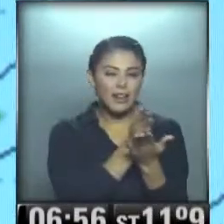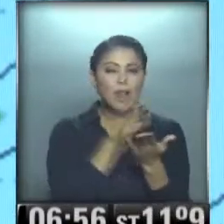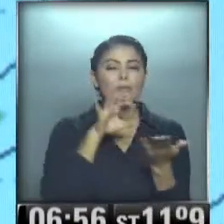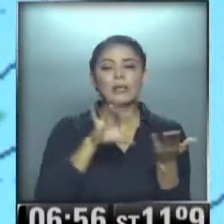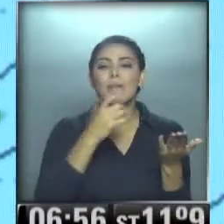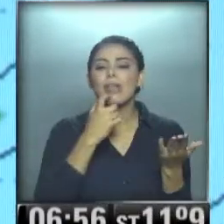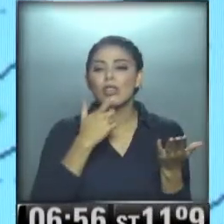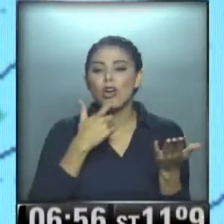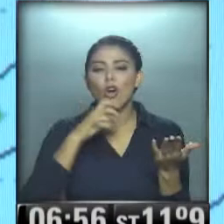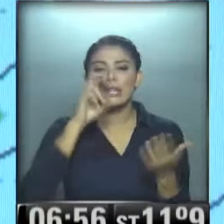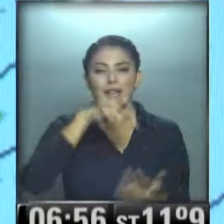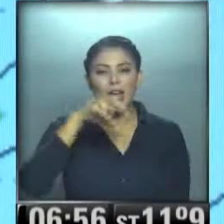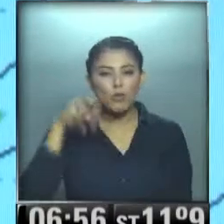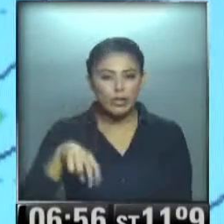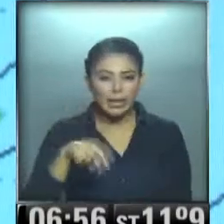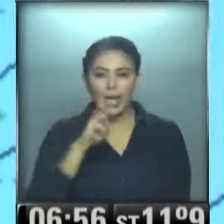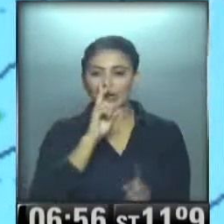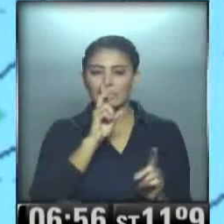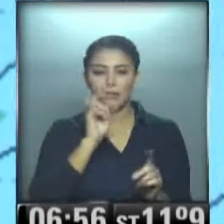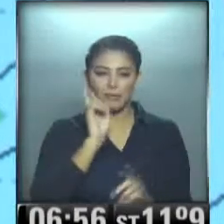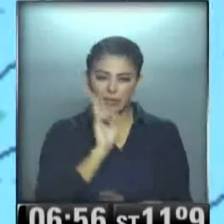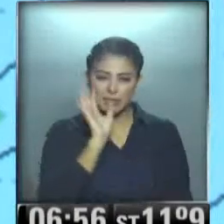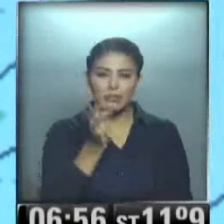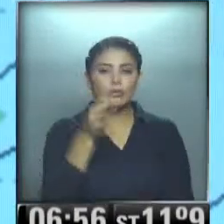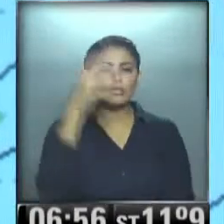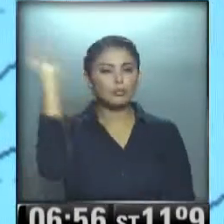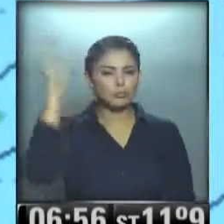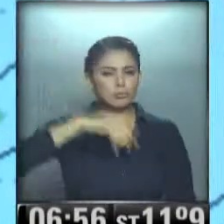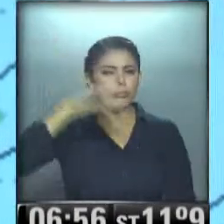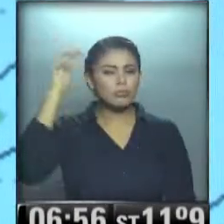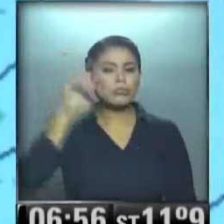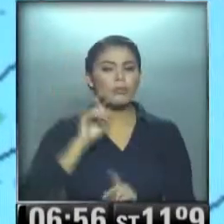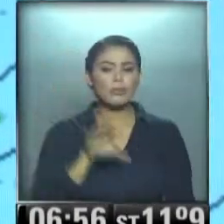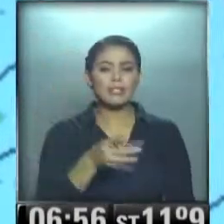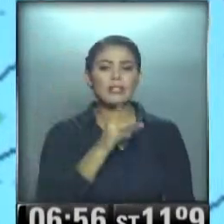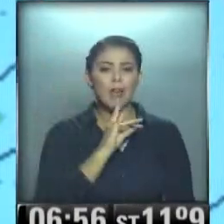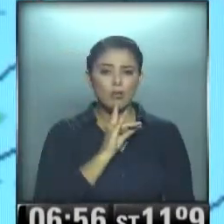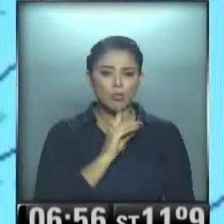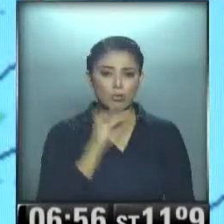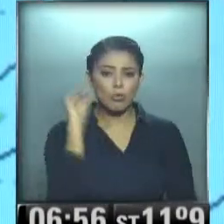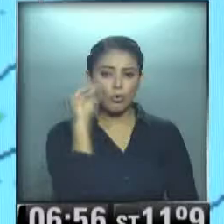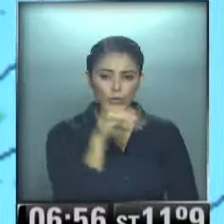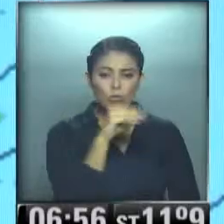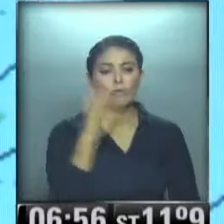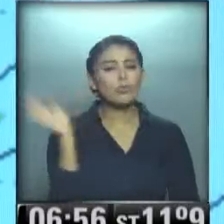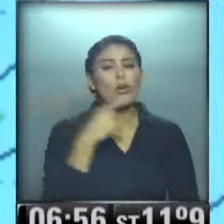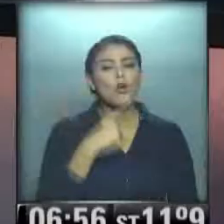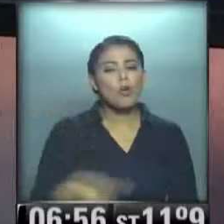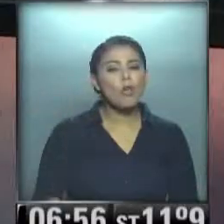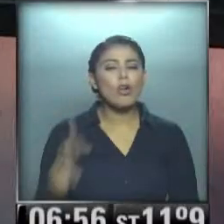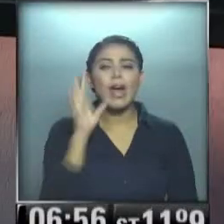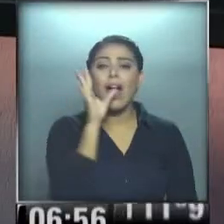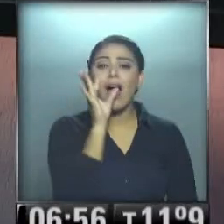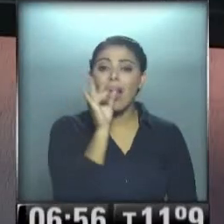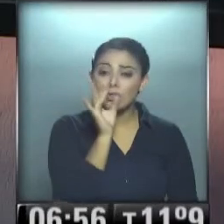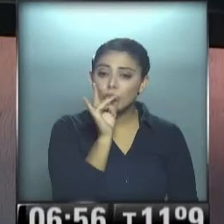Mendoza y Neuquén. También mucha lluvia y vemos en la provincia de Santa Cruz, colores azules. Así que atención, a prestar mucha